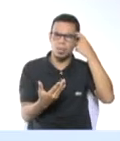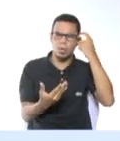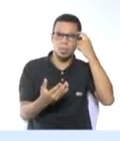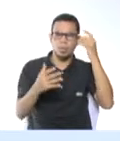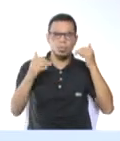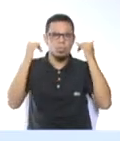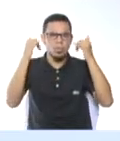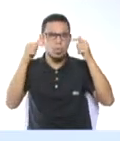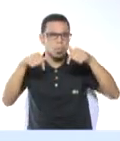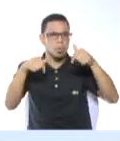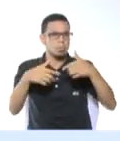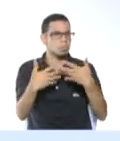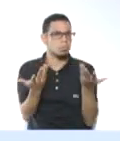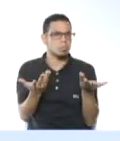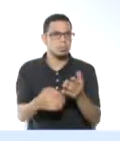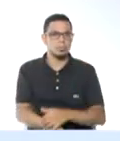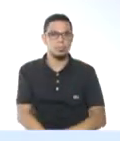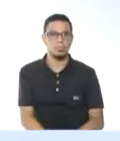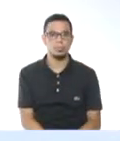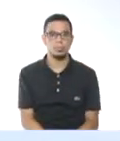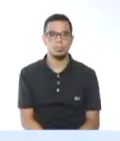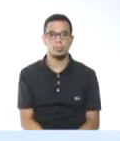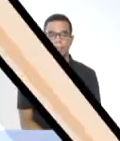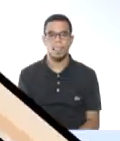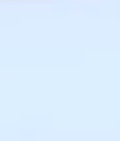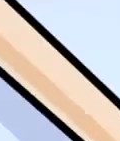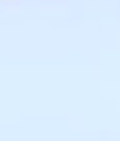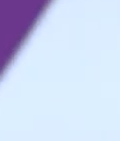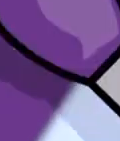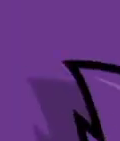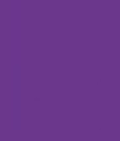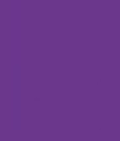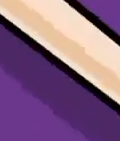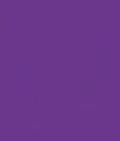qué se conmemora un día como hoy?